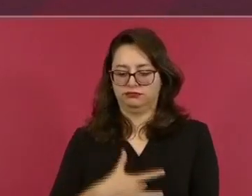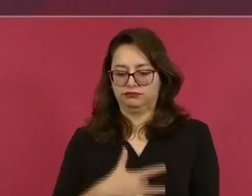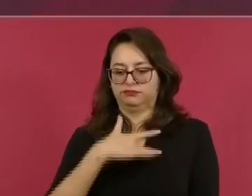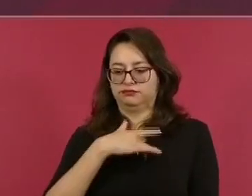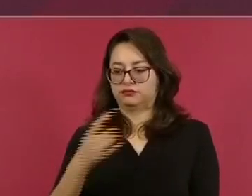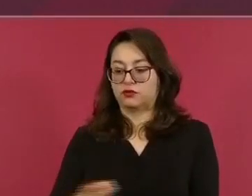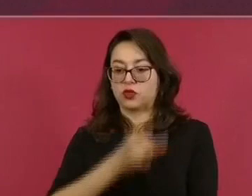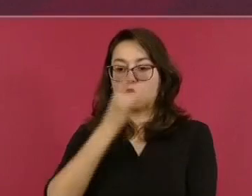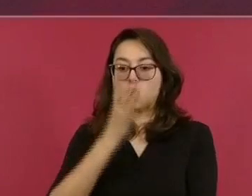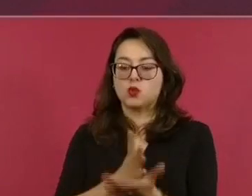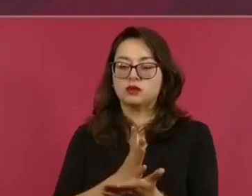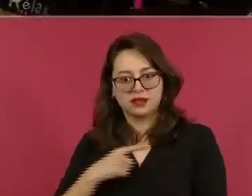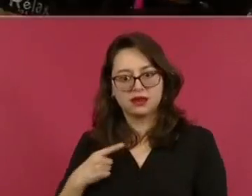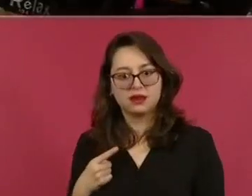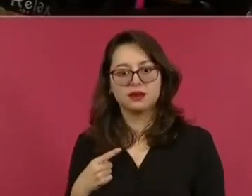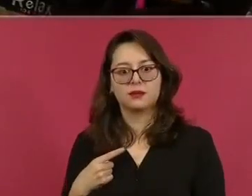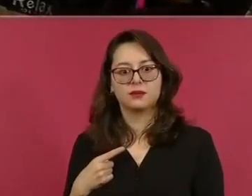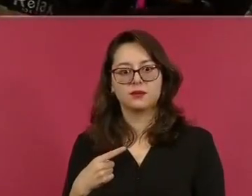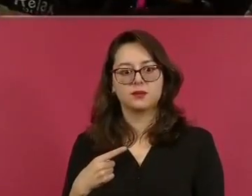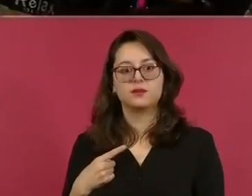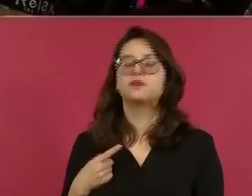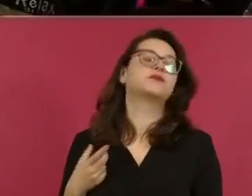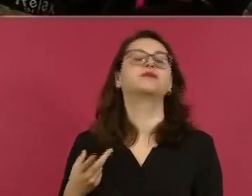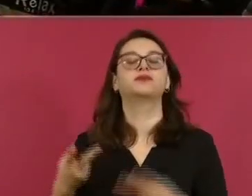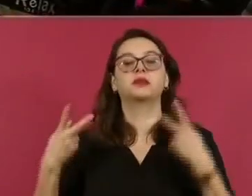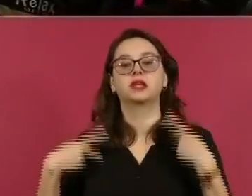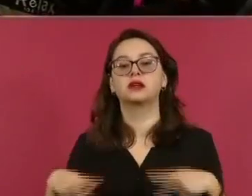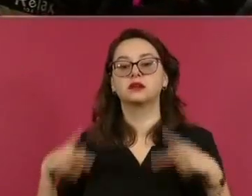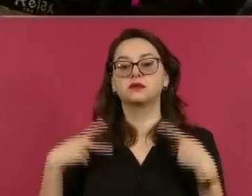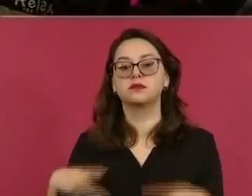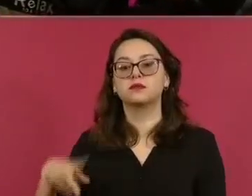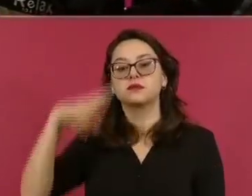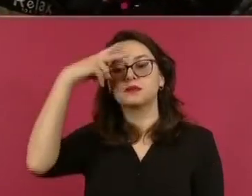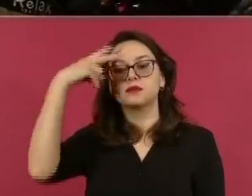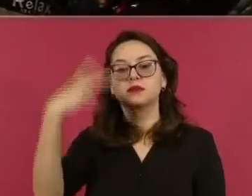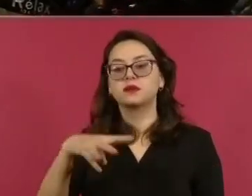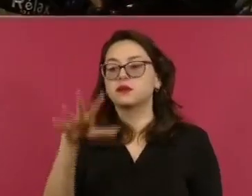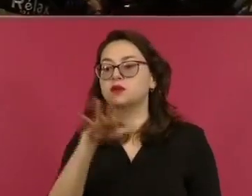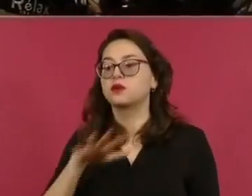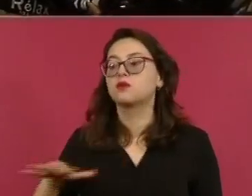nobleza obliga. El pueblo es muy generoso.